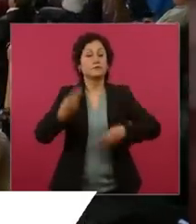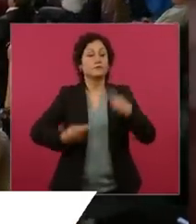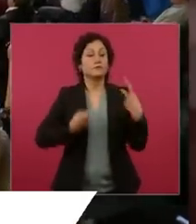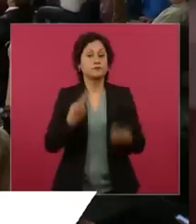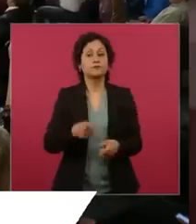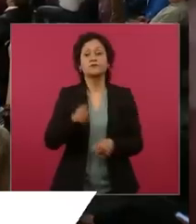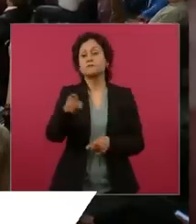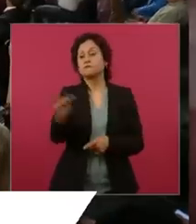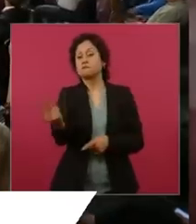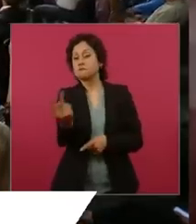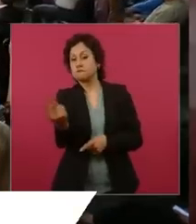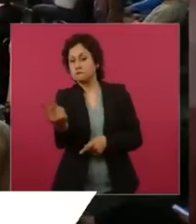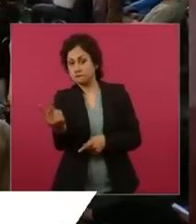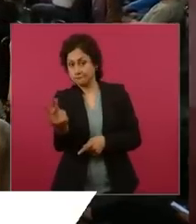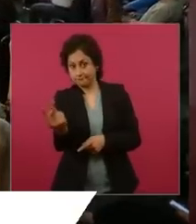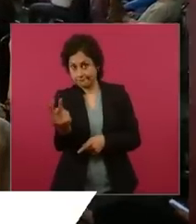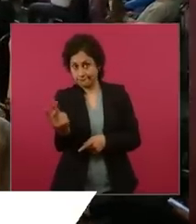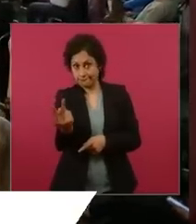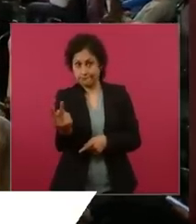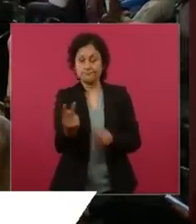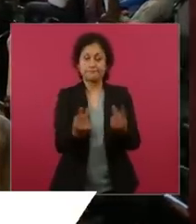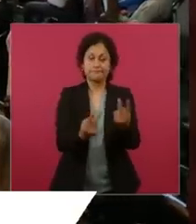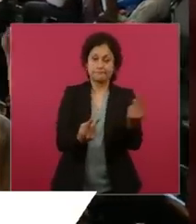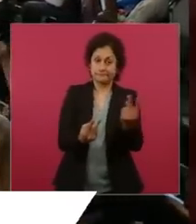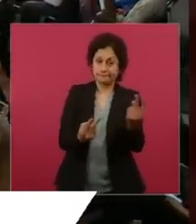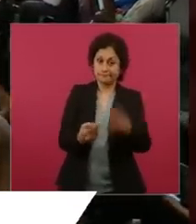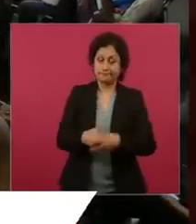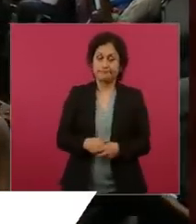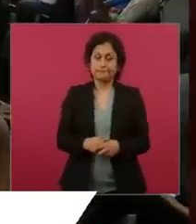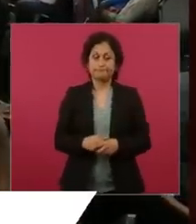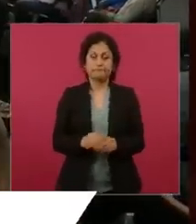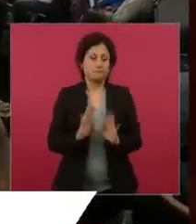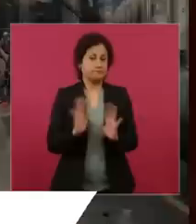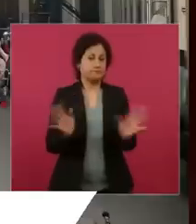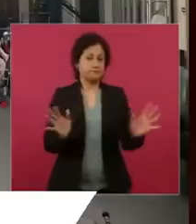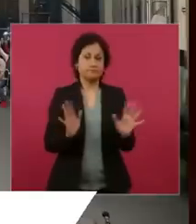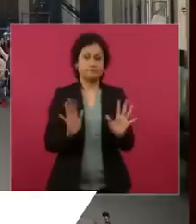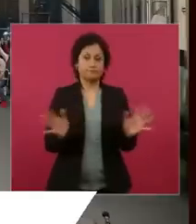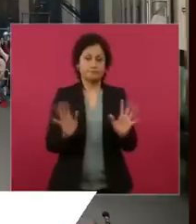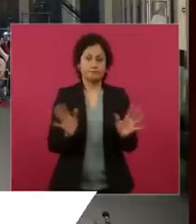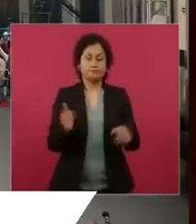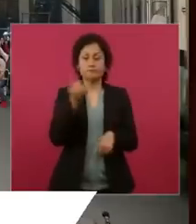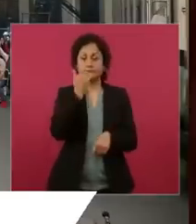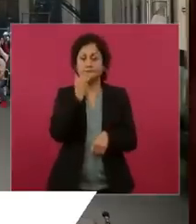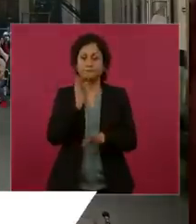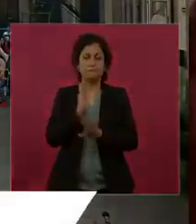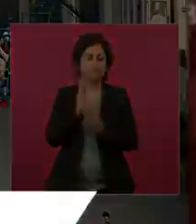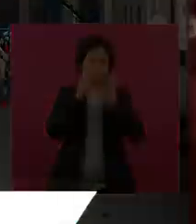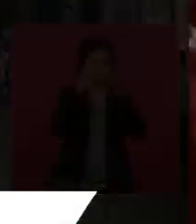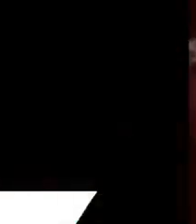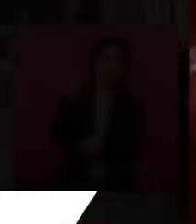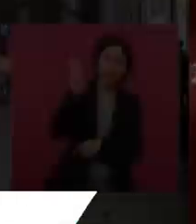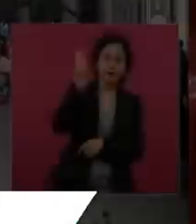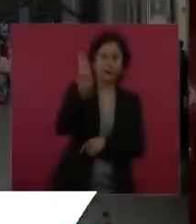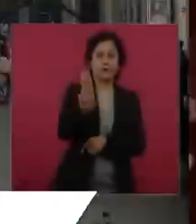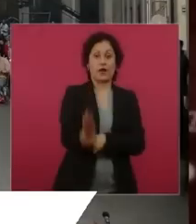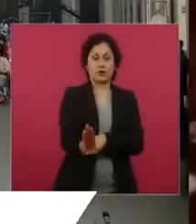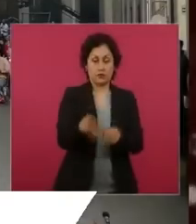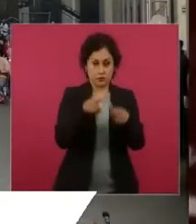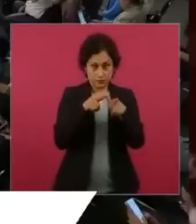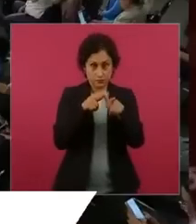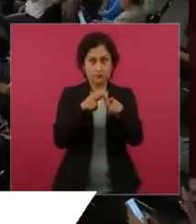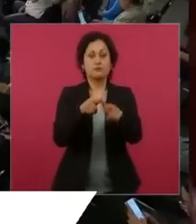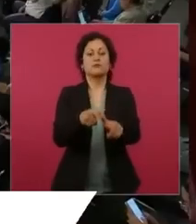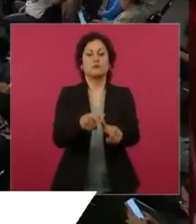la traición Ricardo Mejía verdeja pues prácticamente traicionó a la izquierda nunca se ha identificado